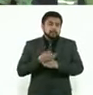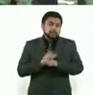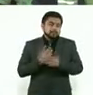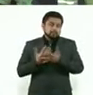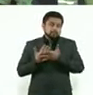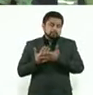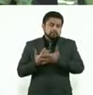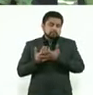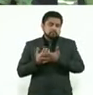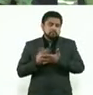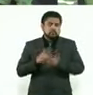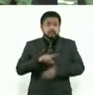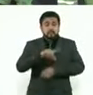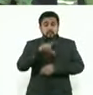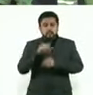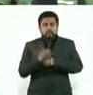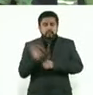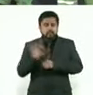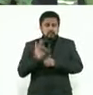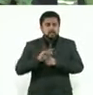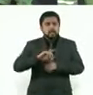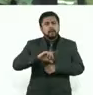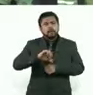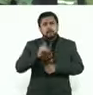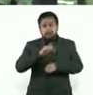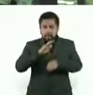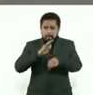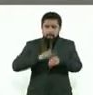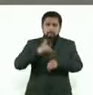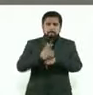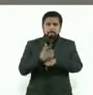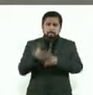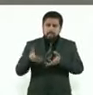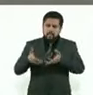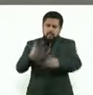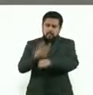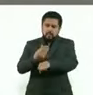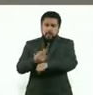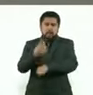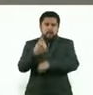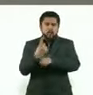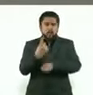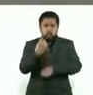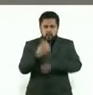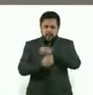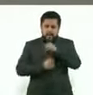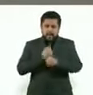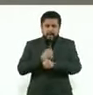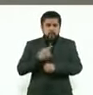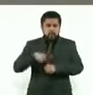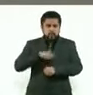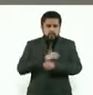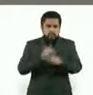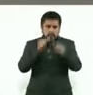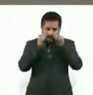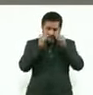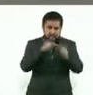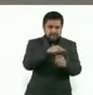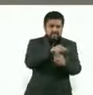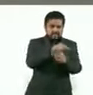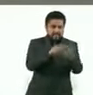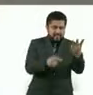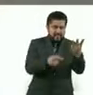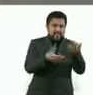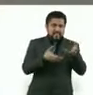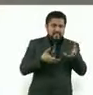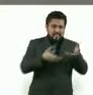alcanzar alguna otra de las avenidas, pero de aquí al cierre de este año estaremos atendiendo estas 3 avenidas que son de